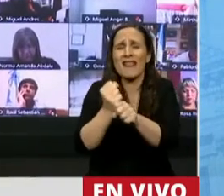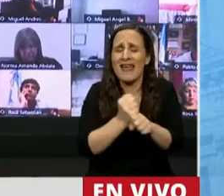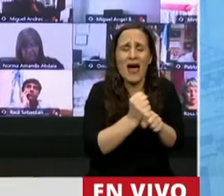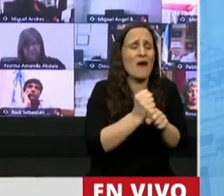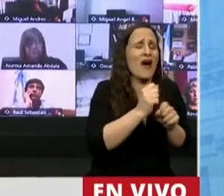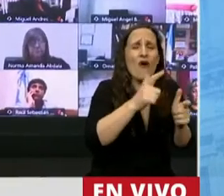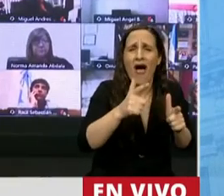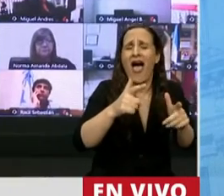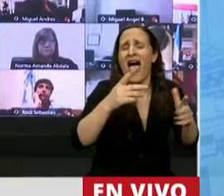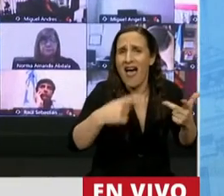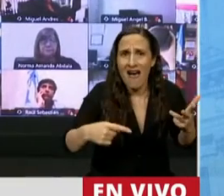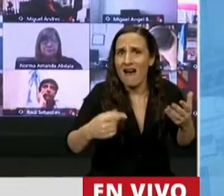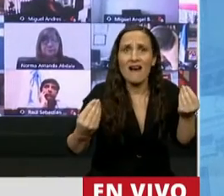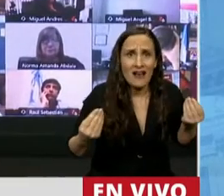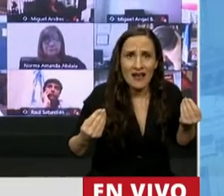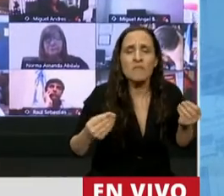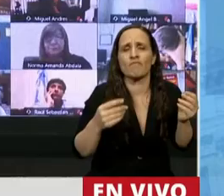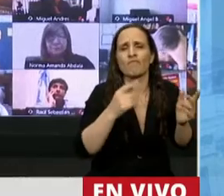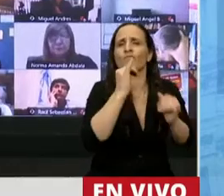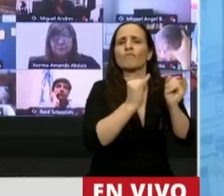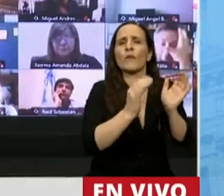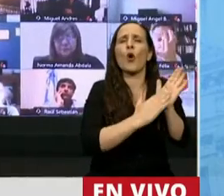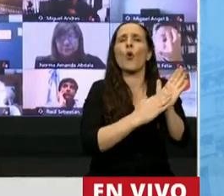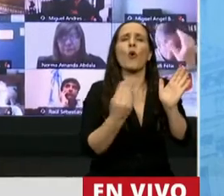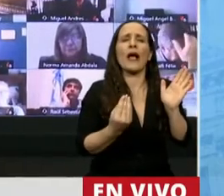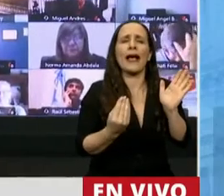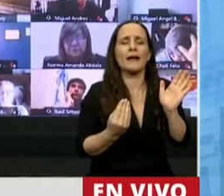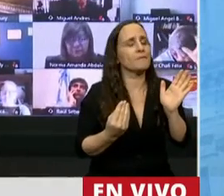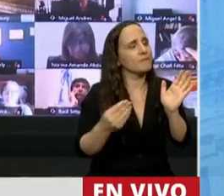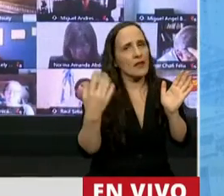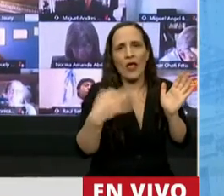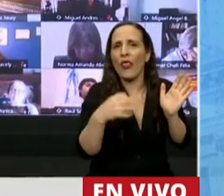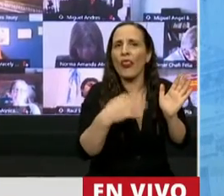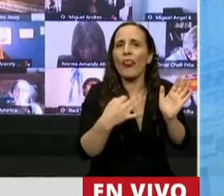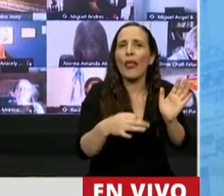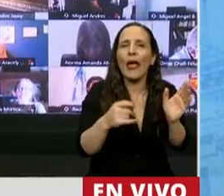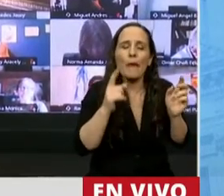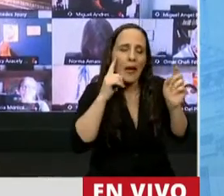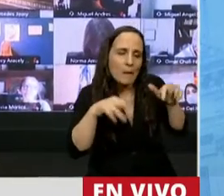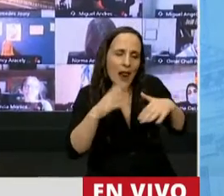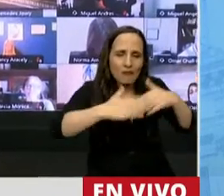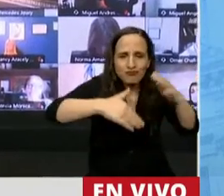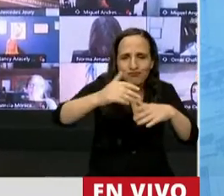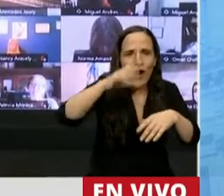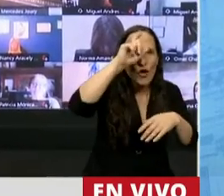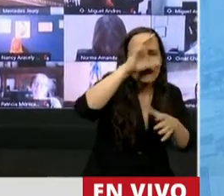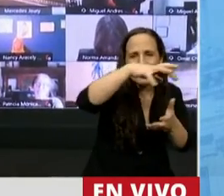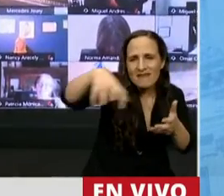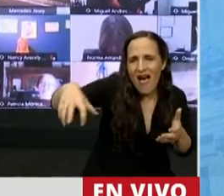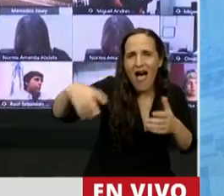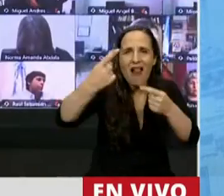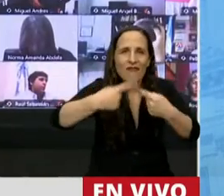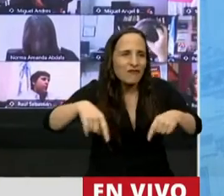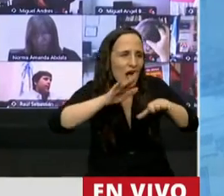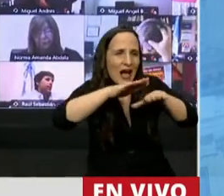perdidos, fue esa justificación que había que ampliar la infraestructura hospitalaria a